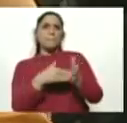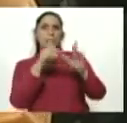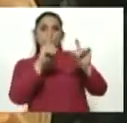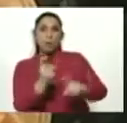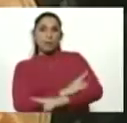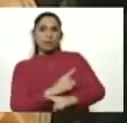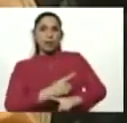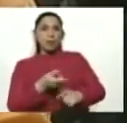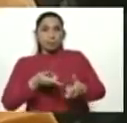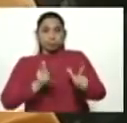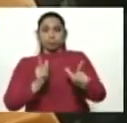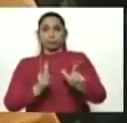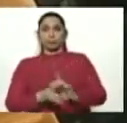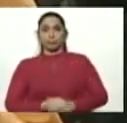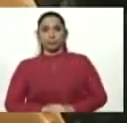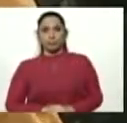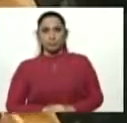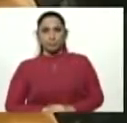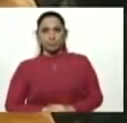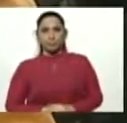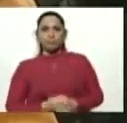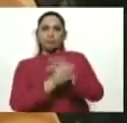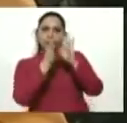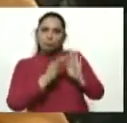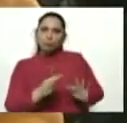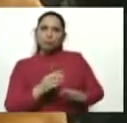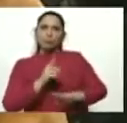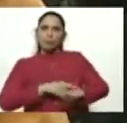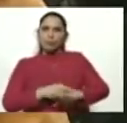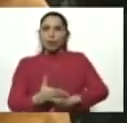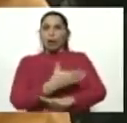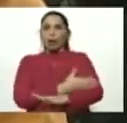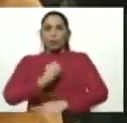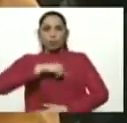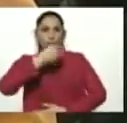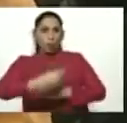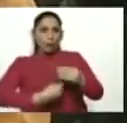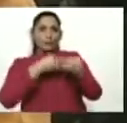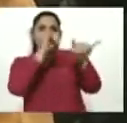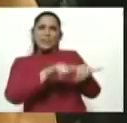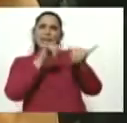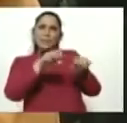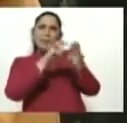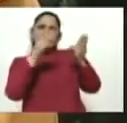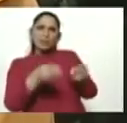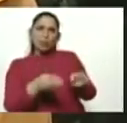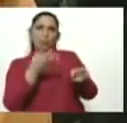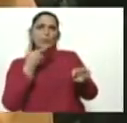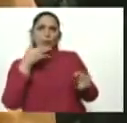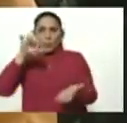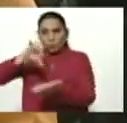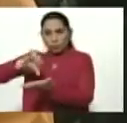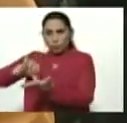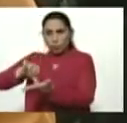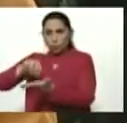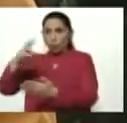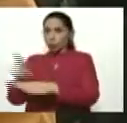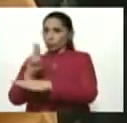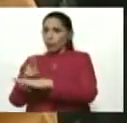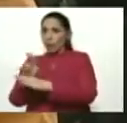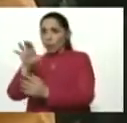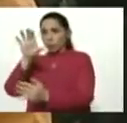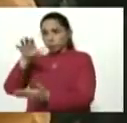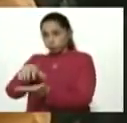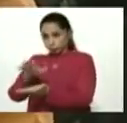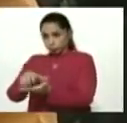Eso nos está permitiendo llegar de forma temprana. Estamos aplicando la misma metodología del foco en Nueva Esparta y,